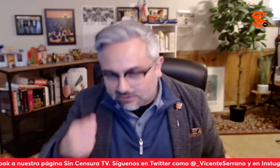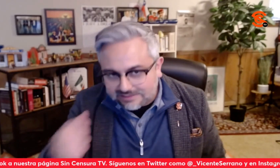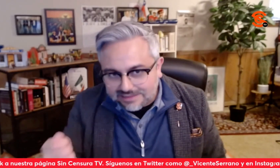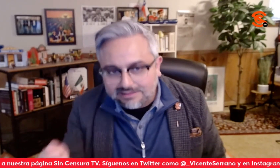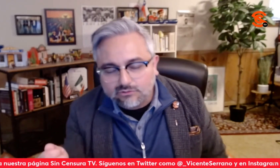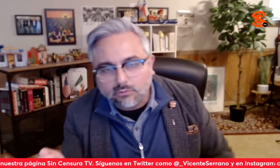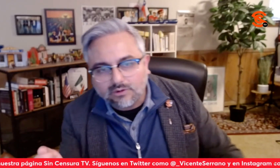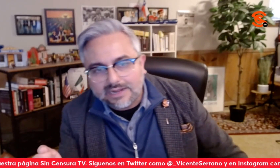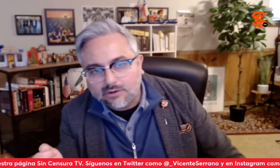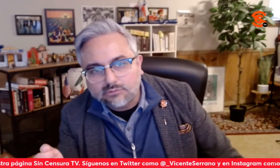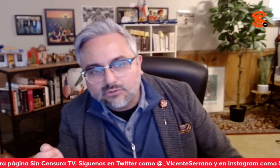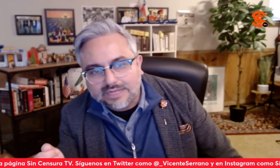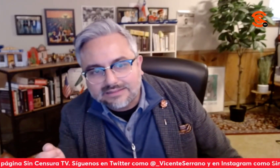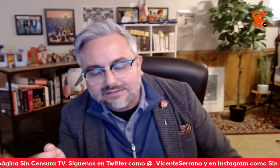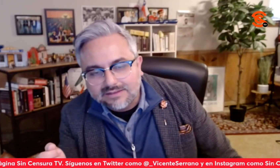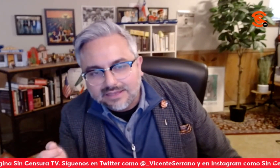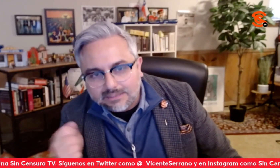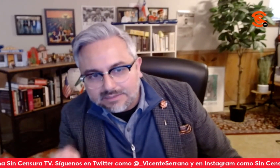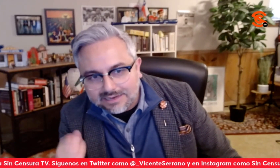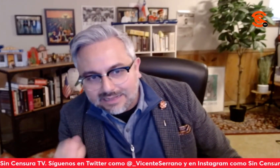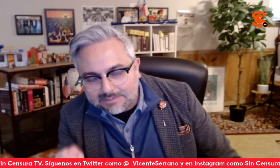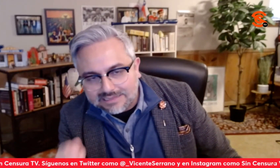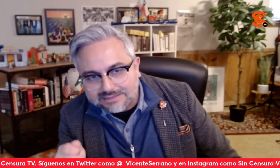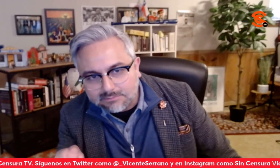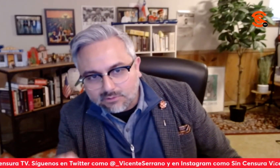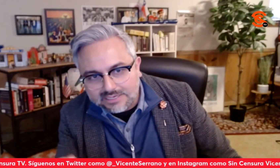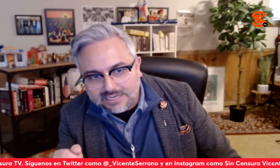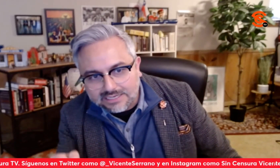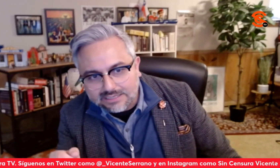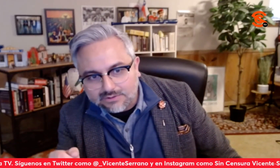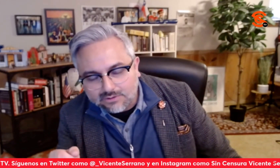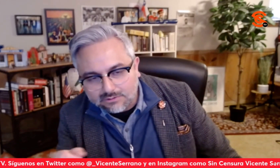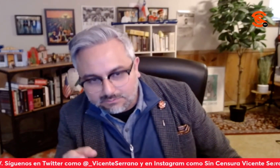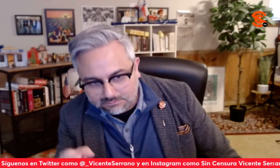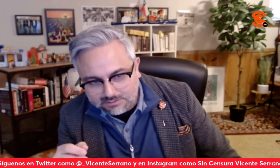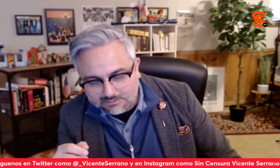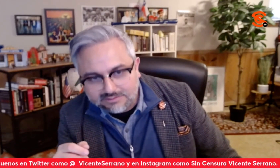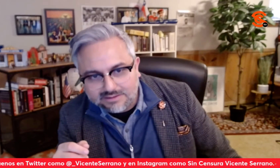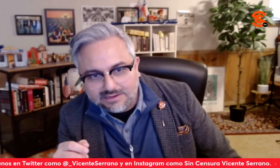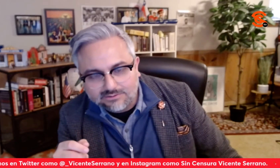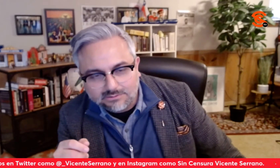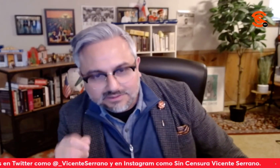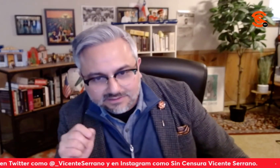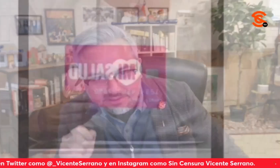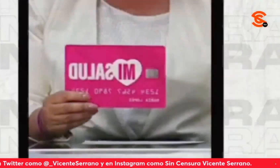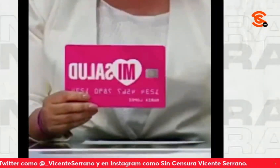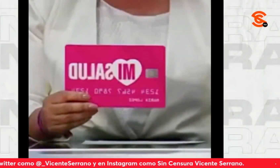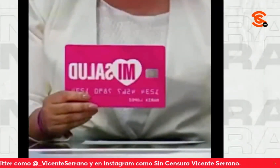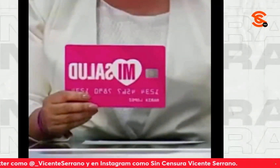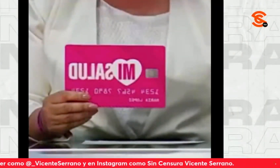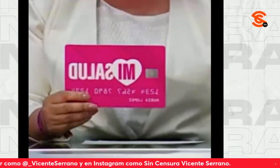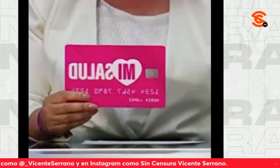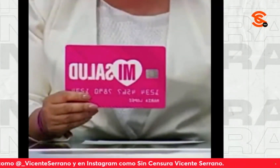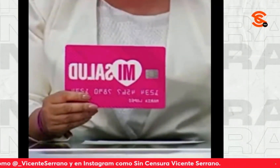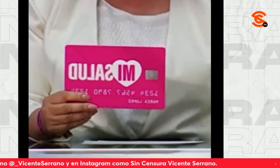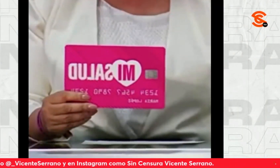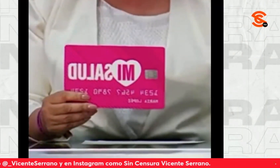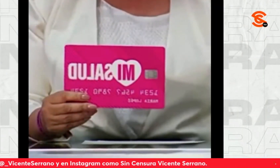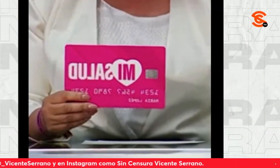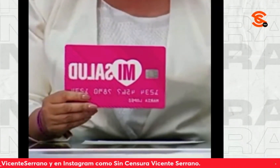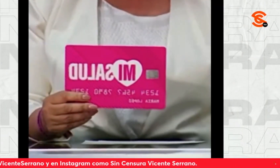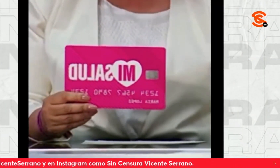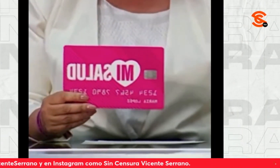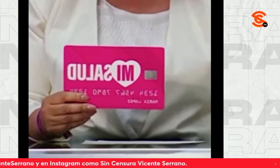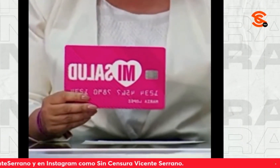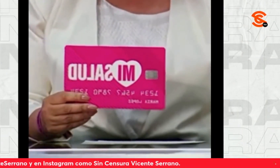con las que intentan sobornar a los votantes y miren nada más la temblorina que le dio enséñeles Don enséñeles puede seguir